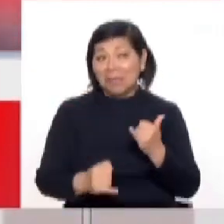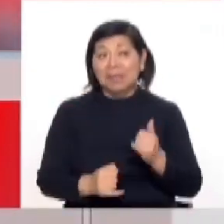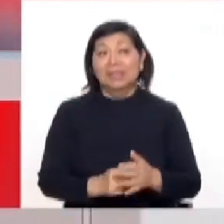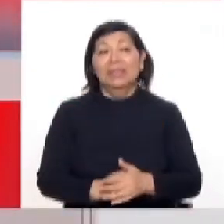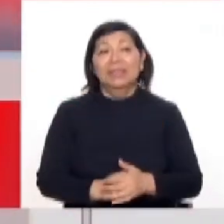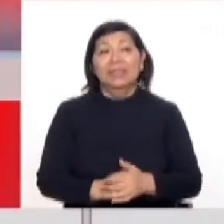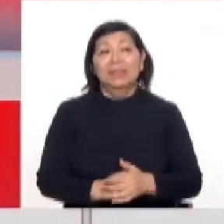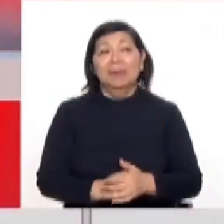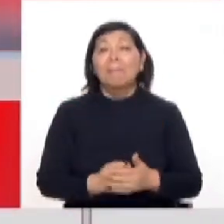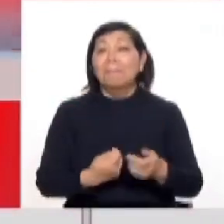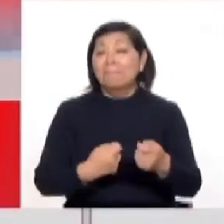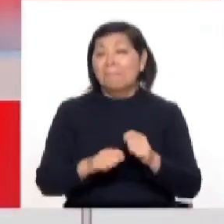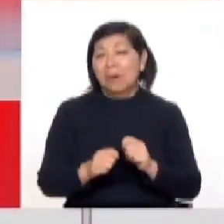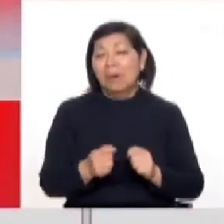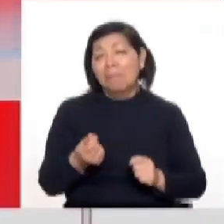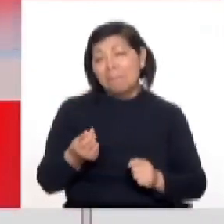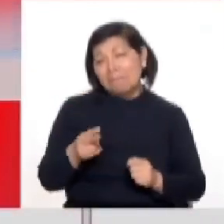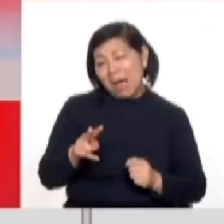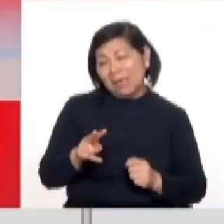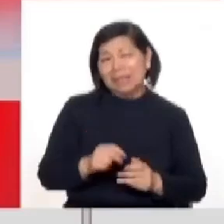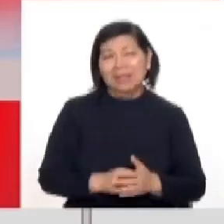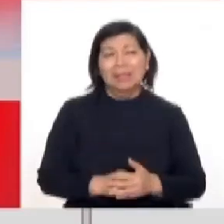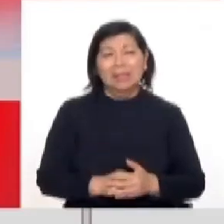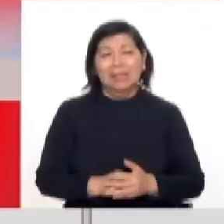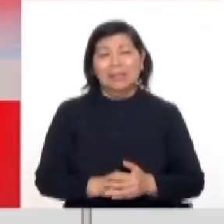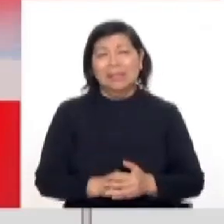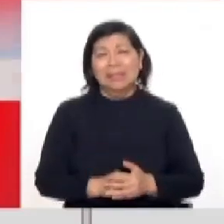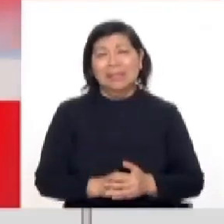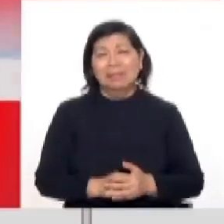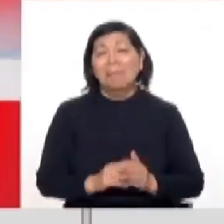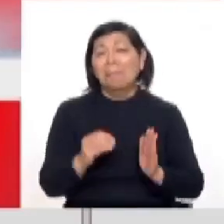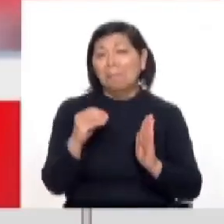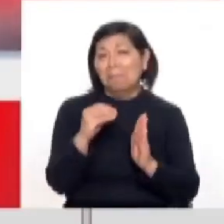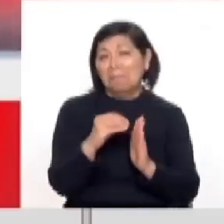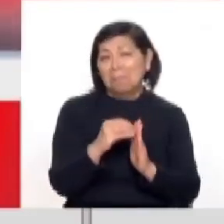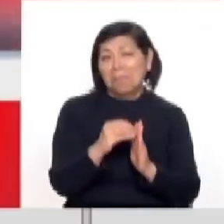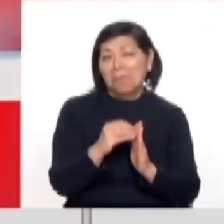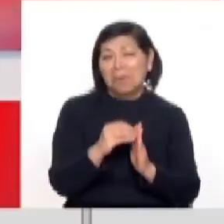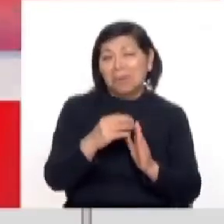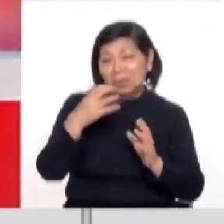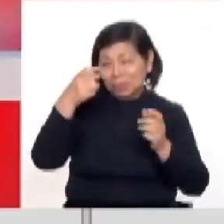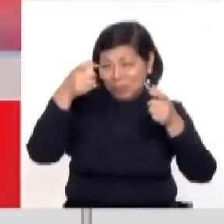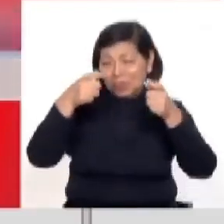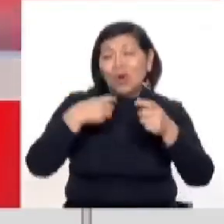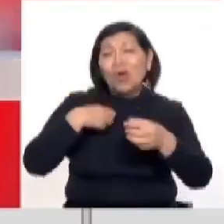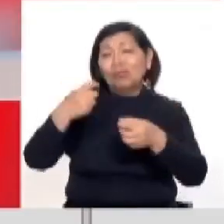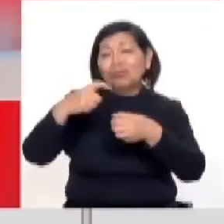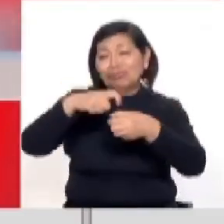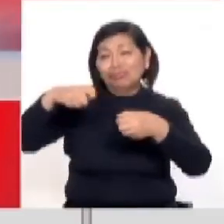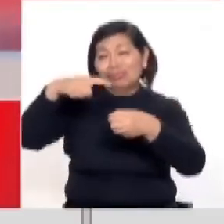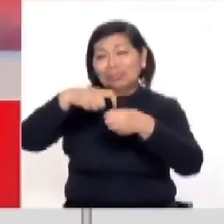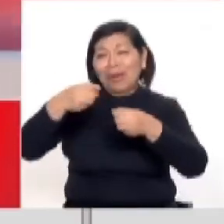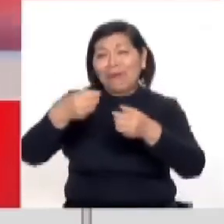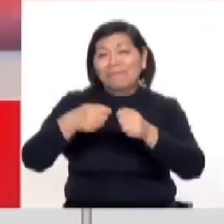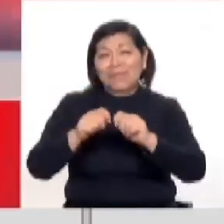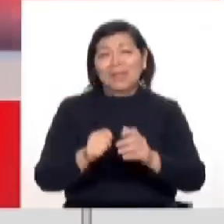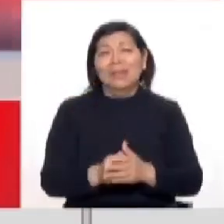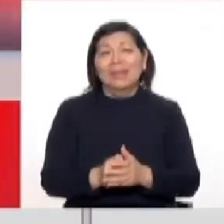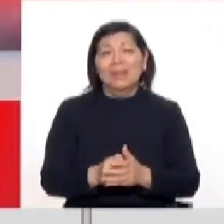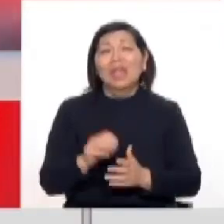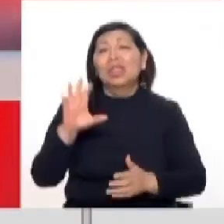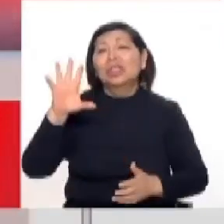pero para venderlo un poquito más, lo estoy poniendo, ¿no?, los gorritos yo misma, para que se pueda vender